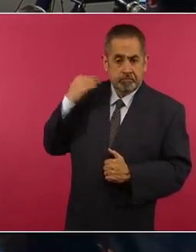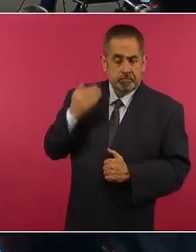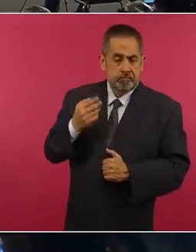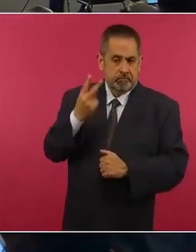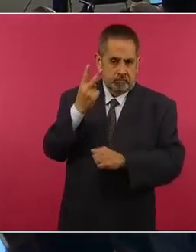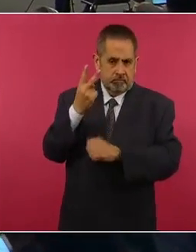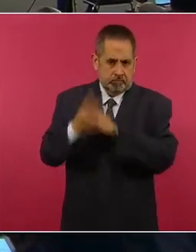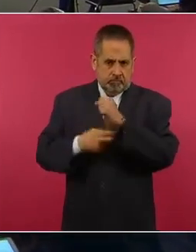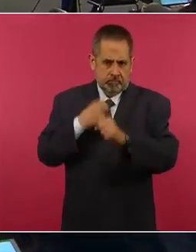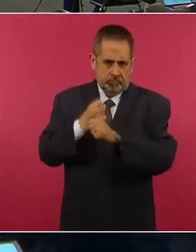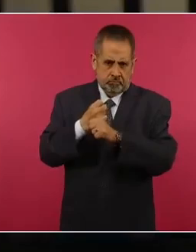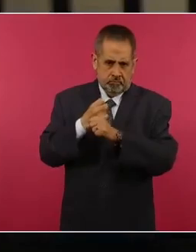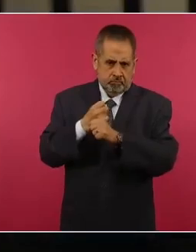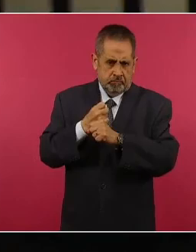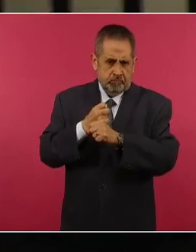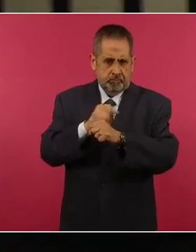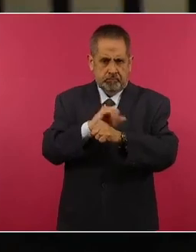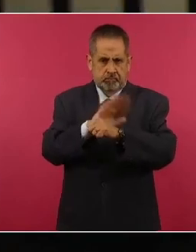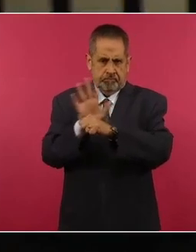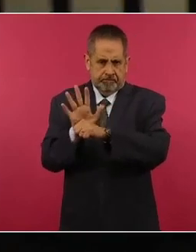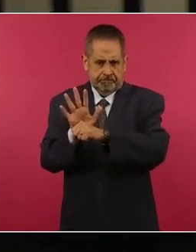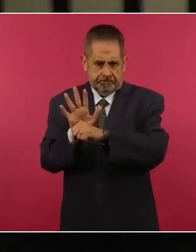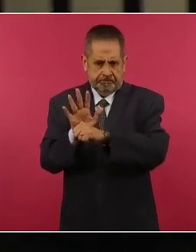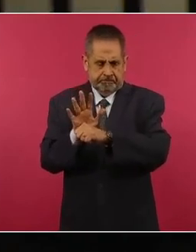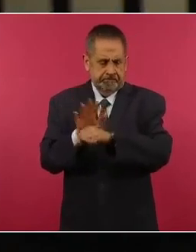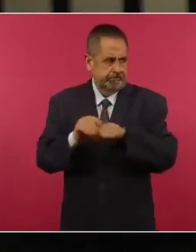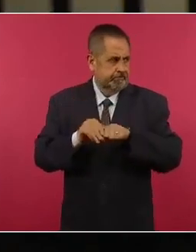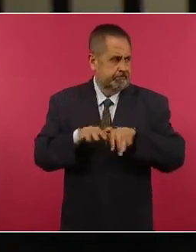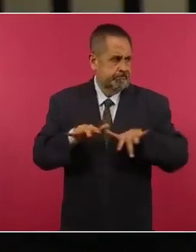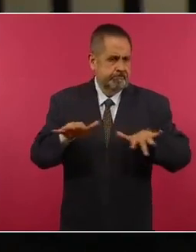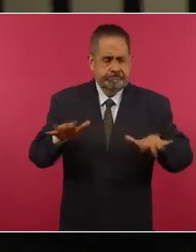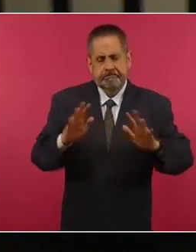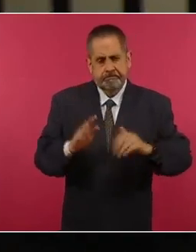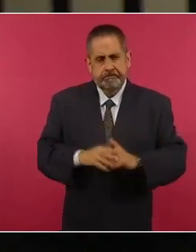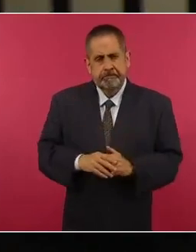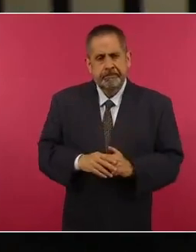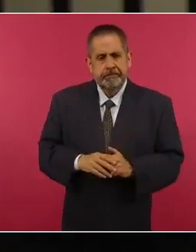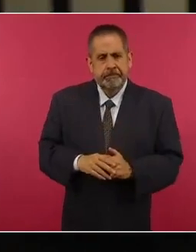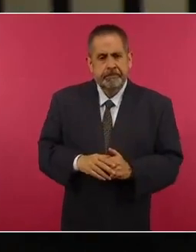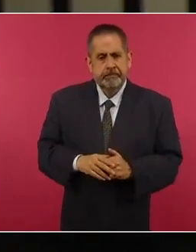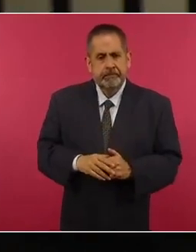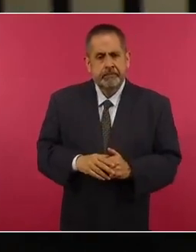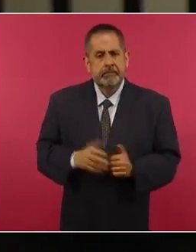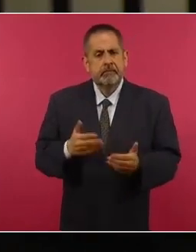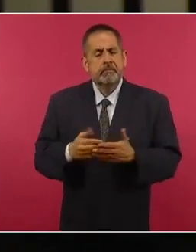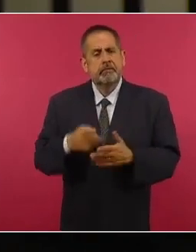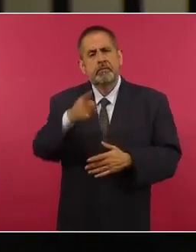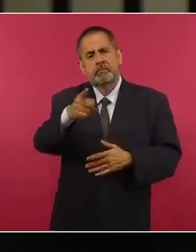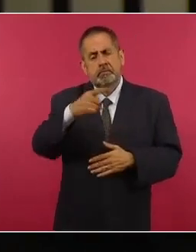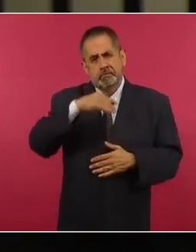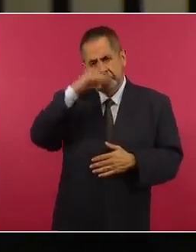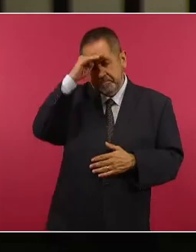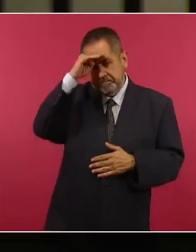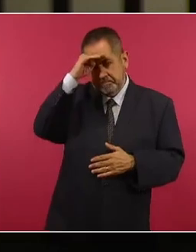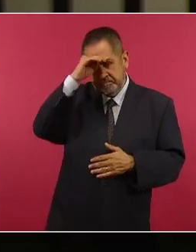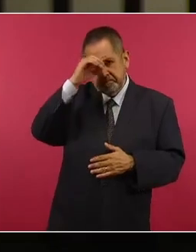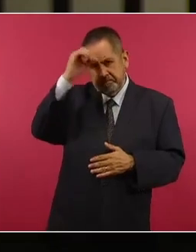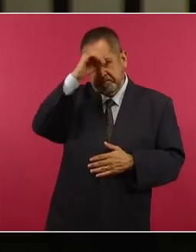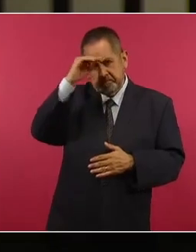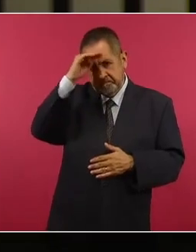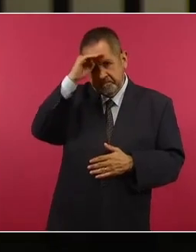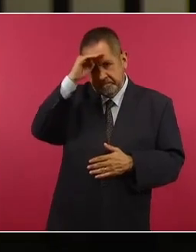pandemia, ¿no? ¿Qué reflexión le merece esto?